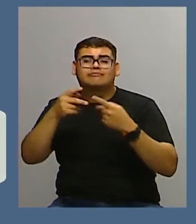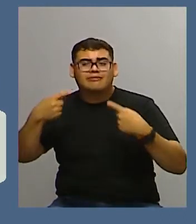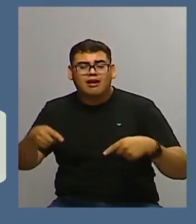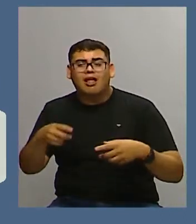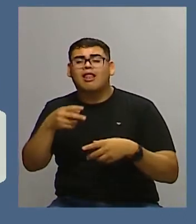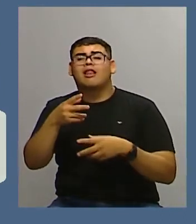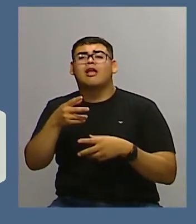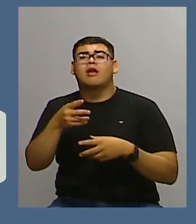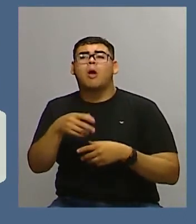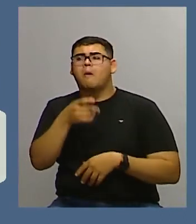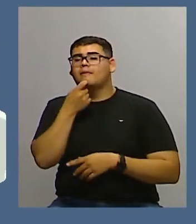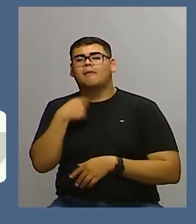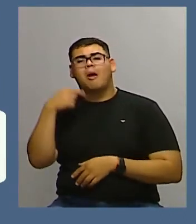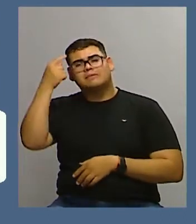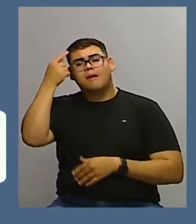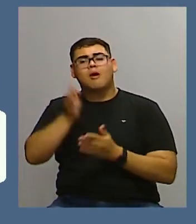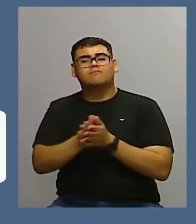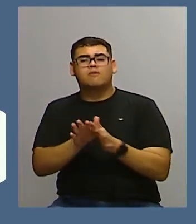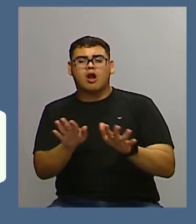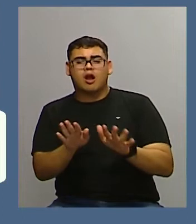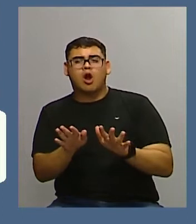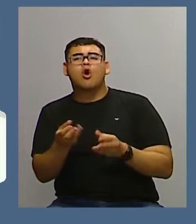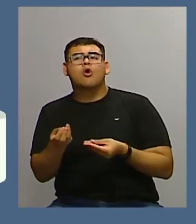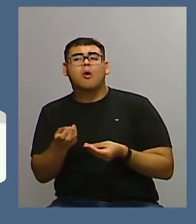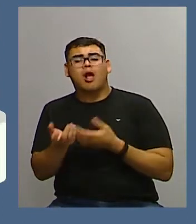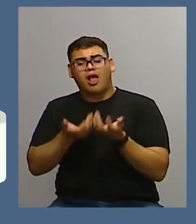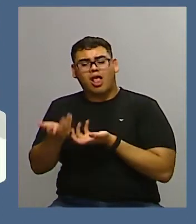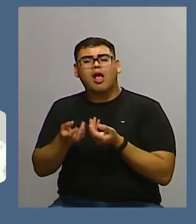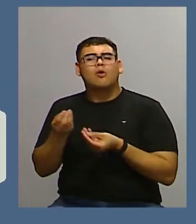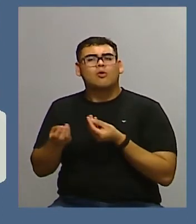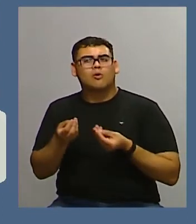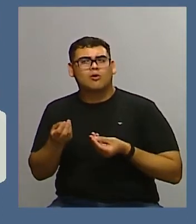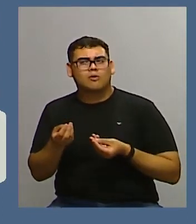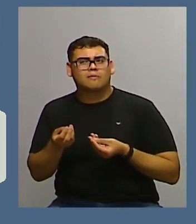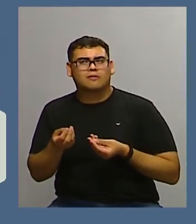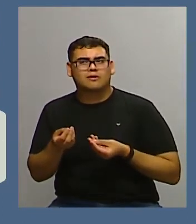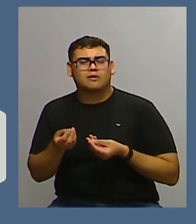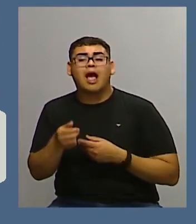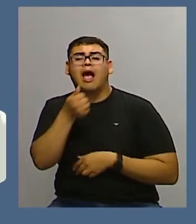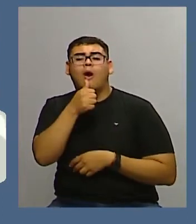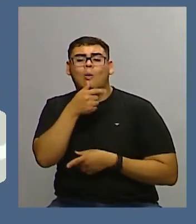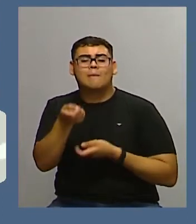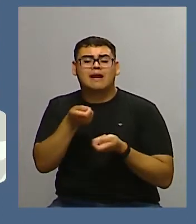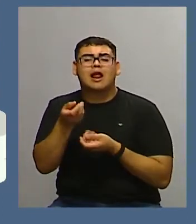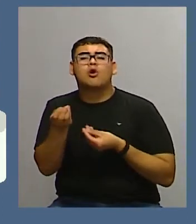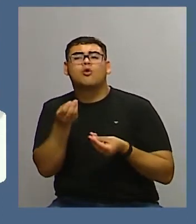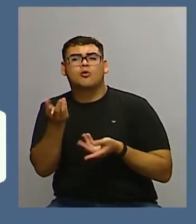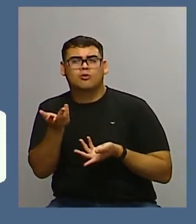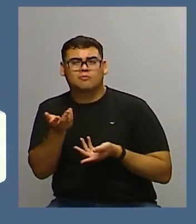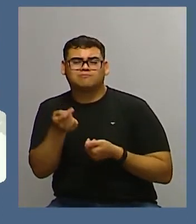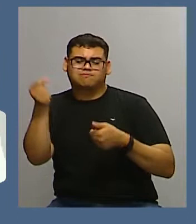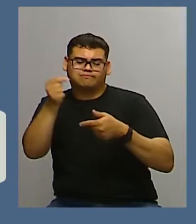cómo nos calefaccionamos, cómo cocinamos, cómo gestionamos el agua. O sea, pensemos en todas las cosas y